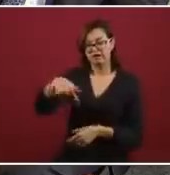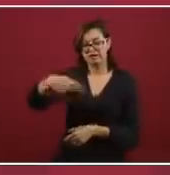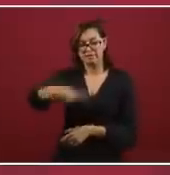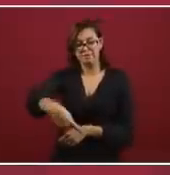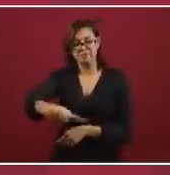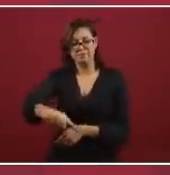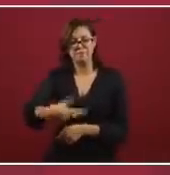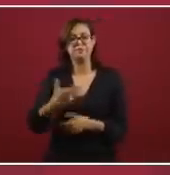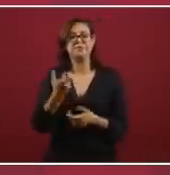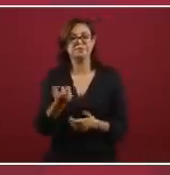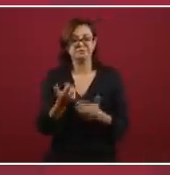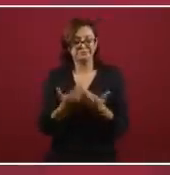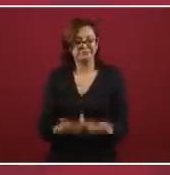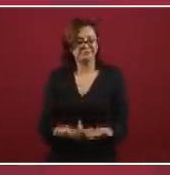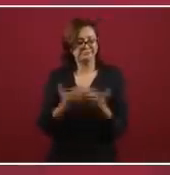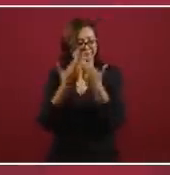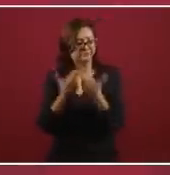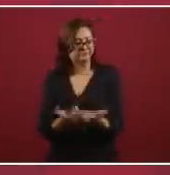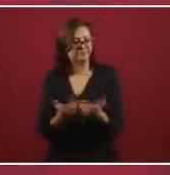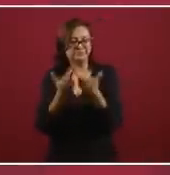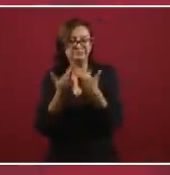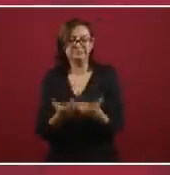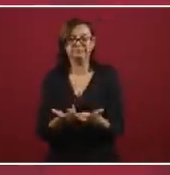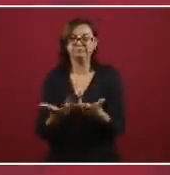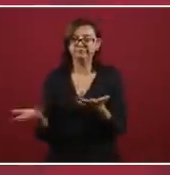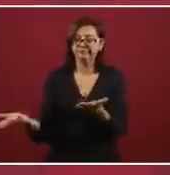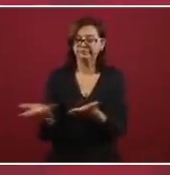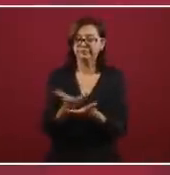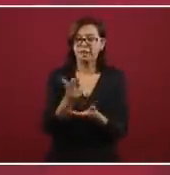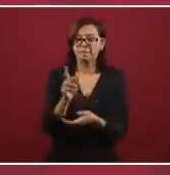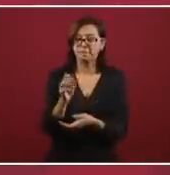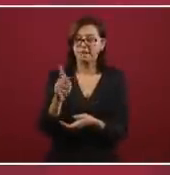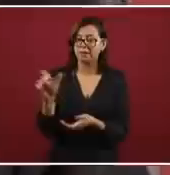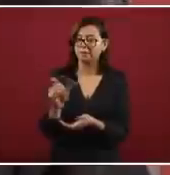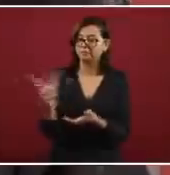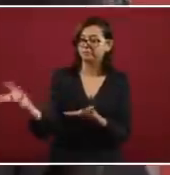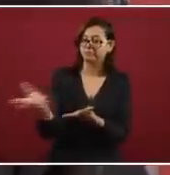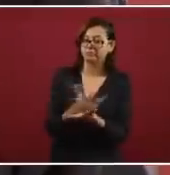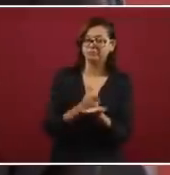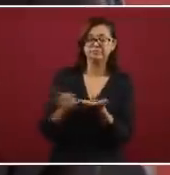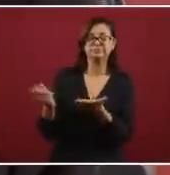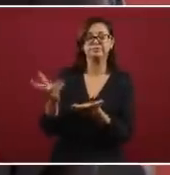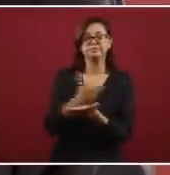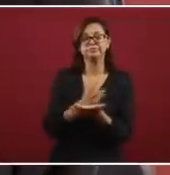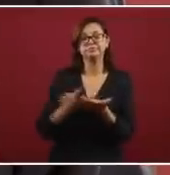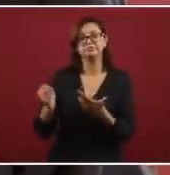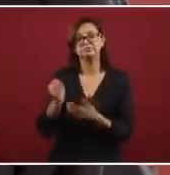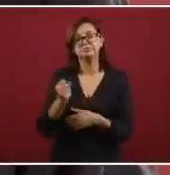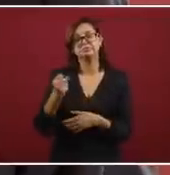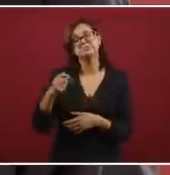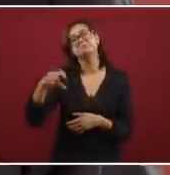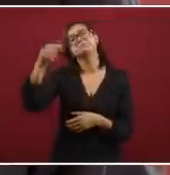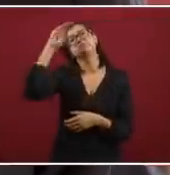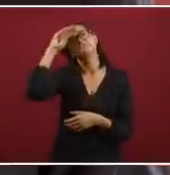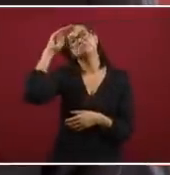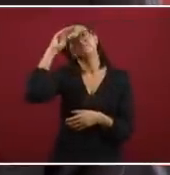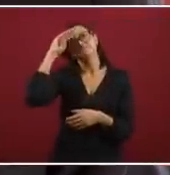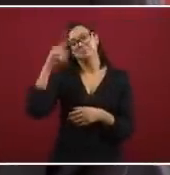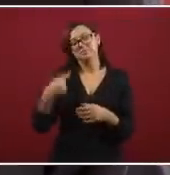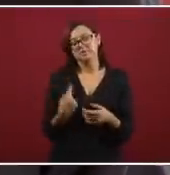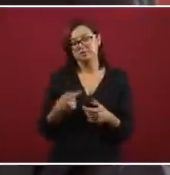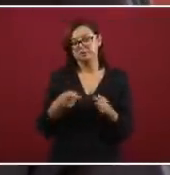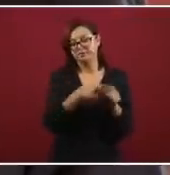esos excedentes que nos dé Pemex para mediados del